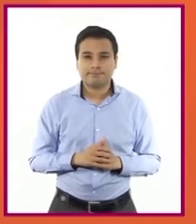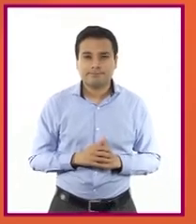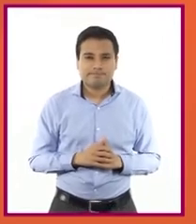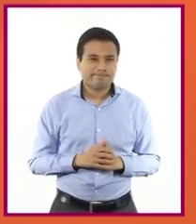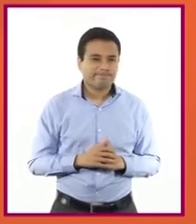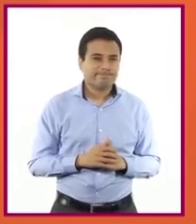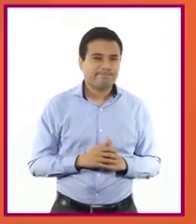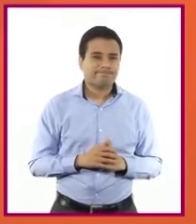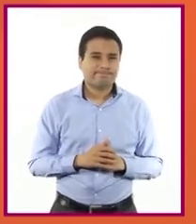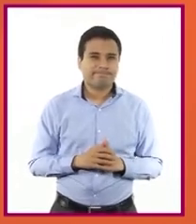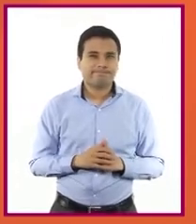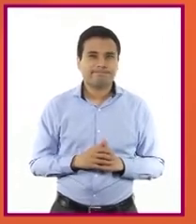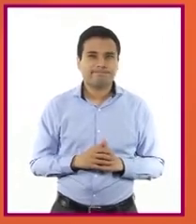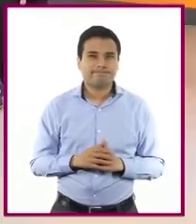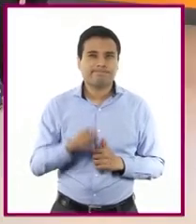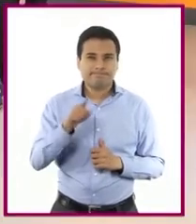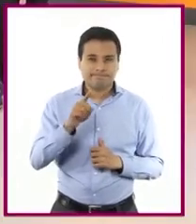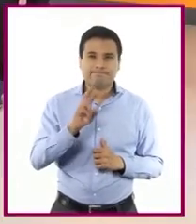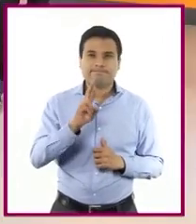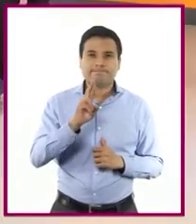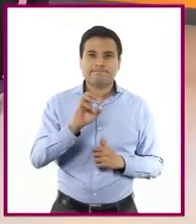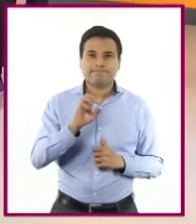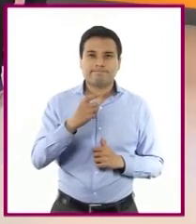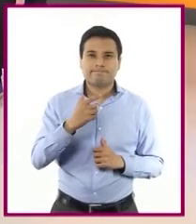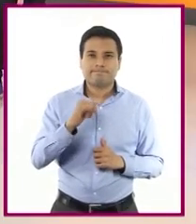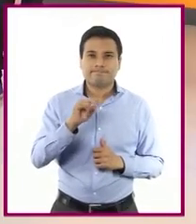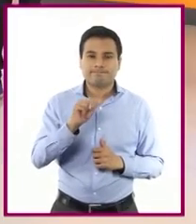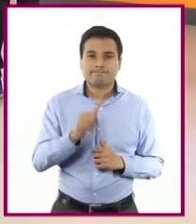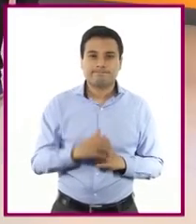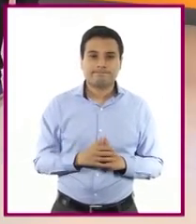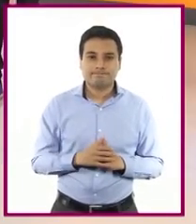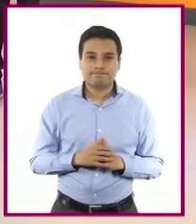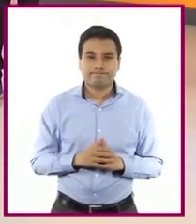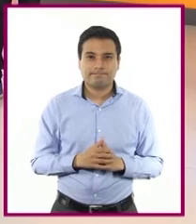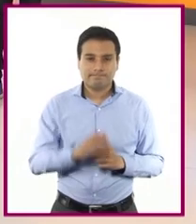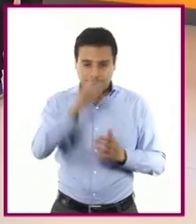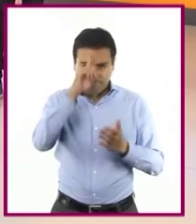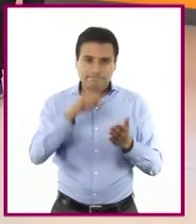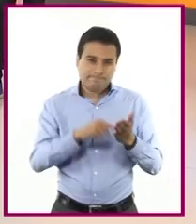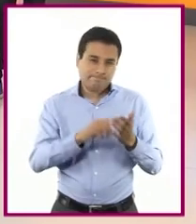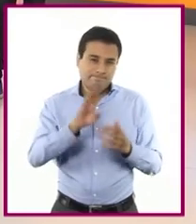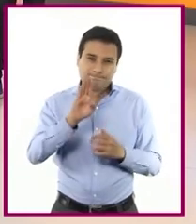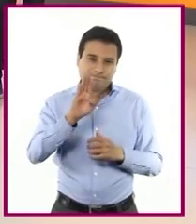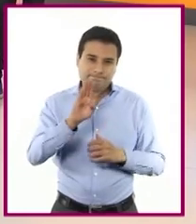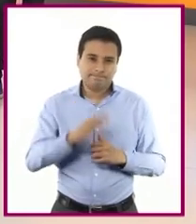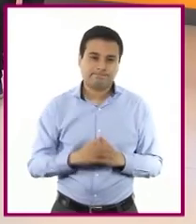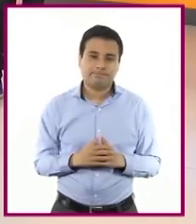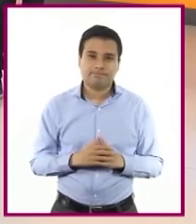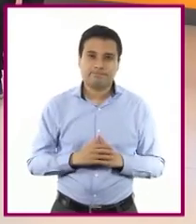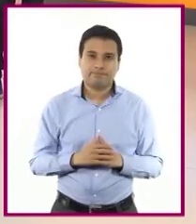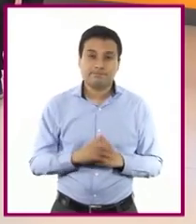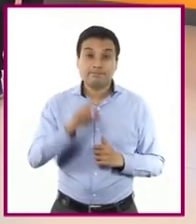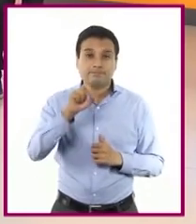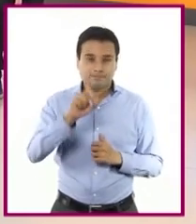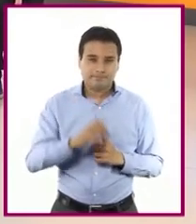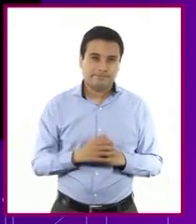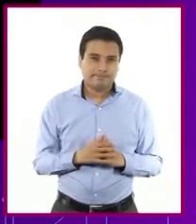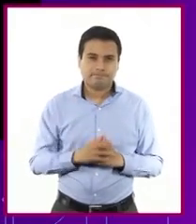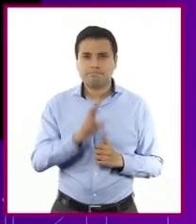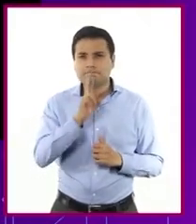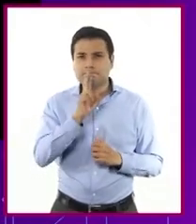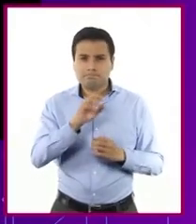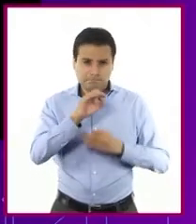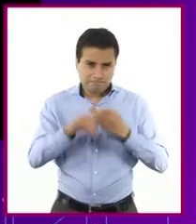Vamos con Regina. Regina. Sin duda es el inciso B, Aunque todas las